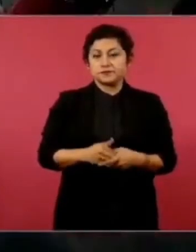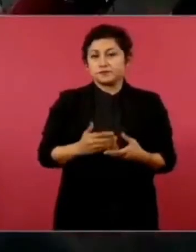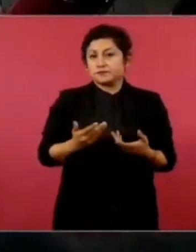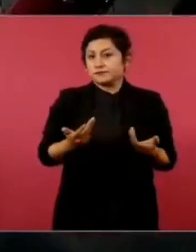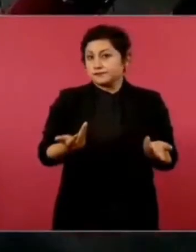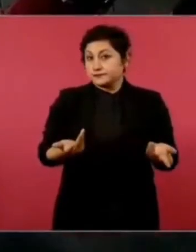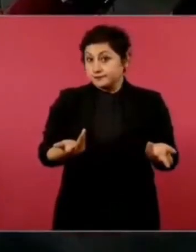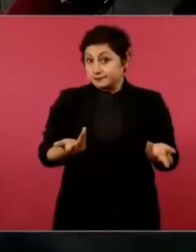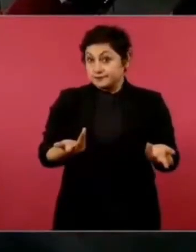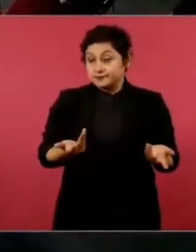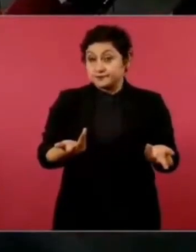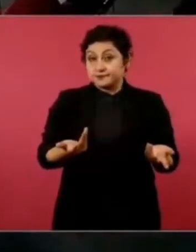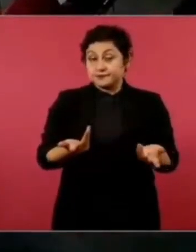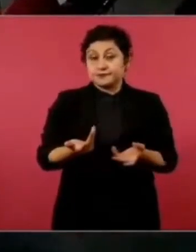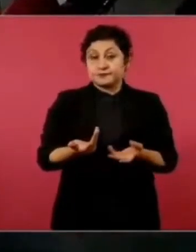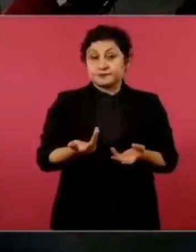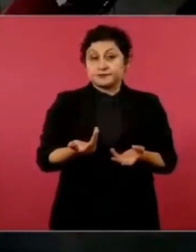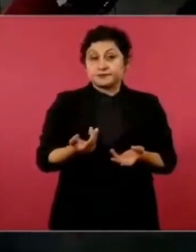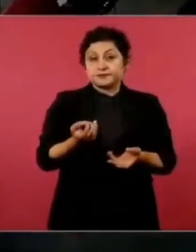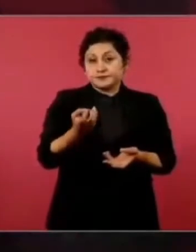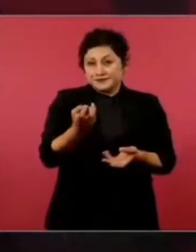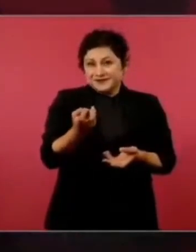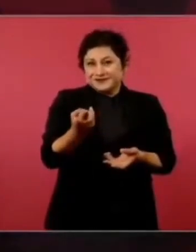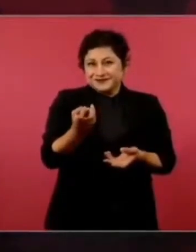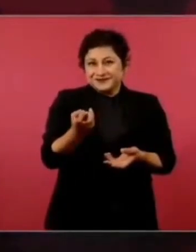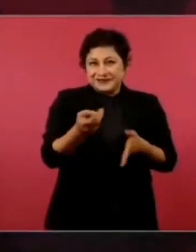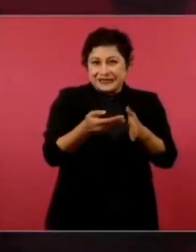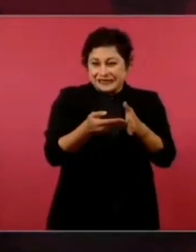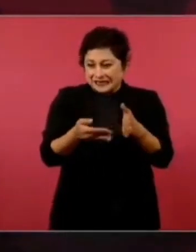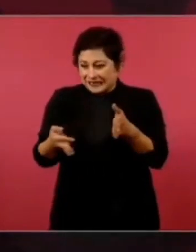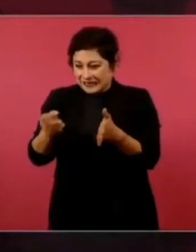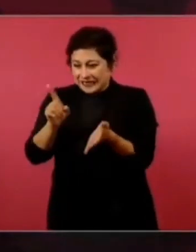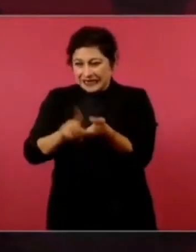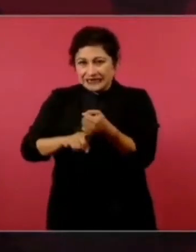Entonces, todo eso se puede hacer